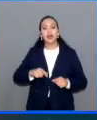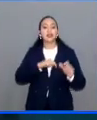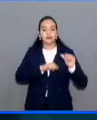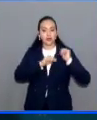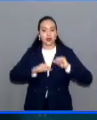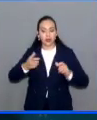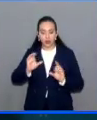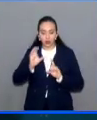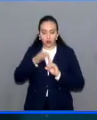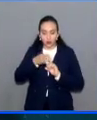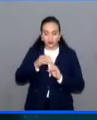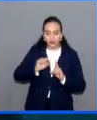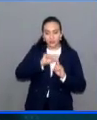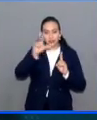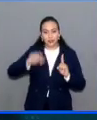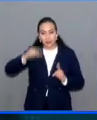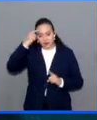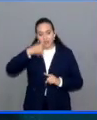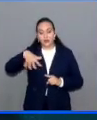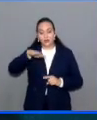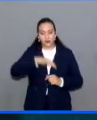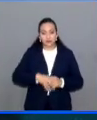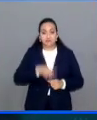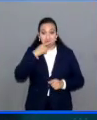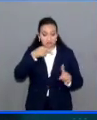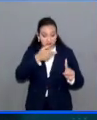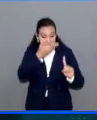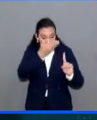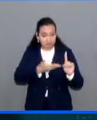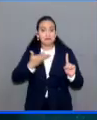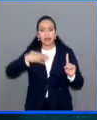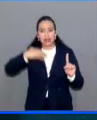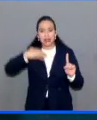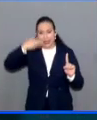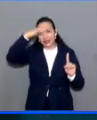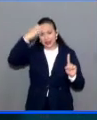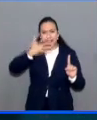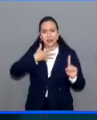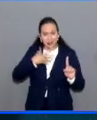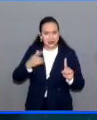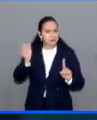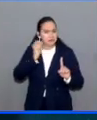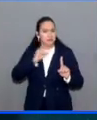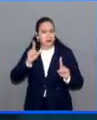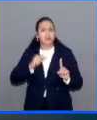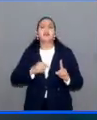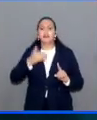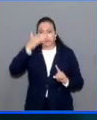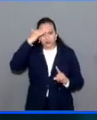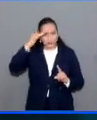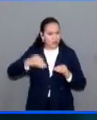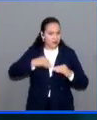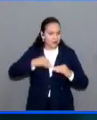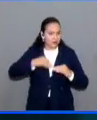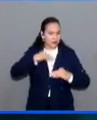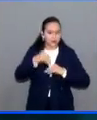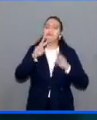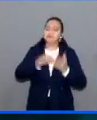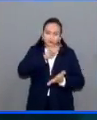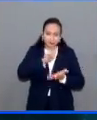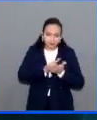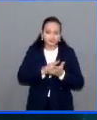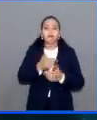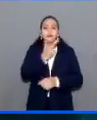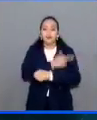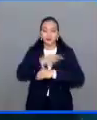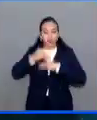Búsqueda. Destacó que cuenta con un amplio conocimiento técnico, jurídico y operativo en la materia, así como un importante